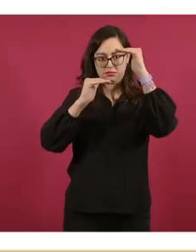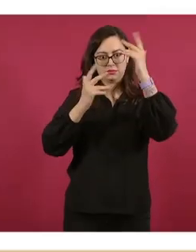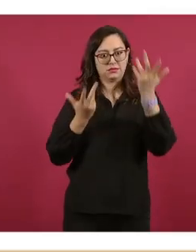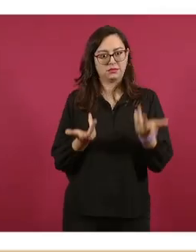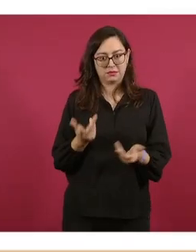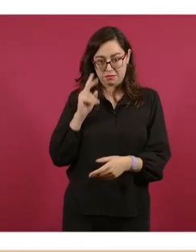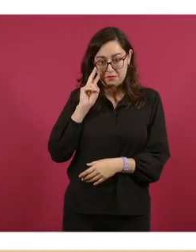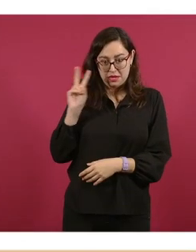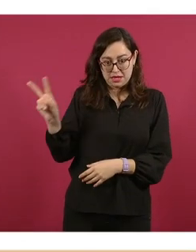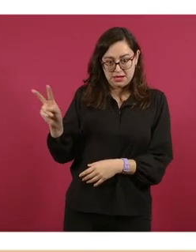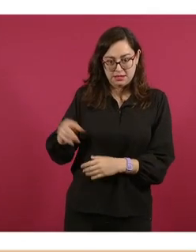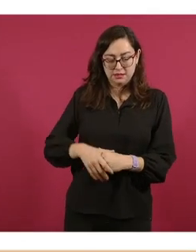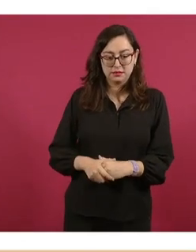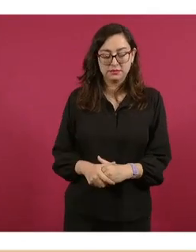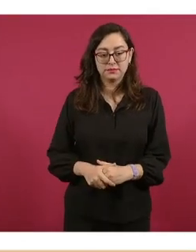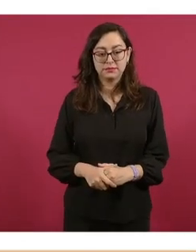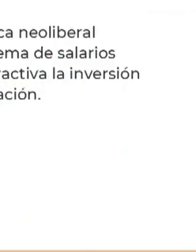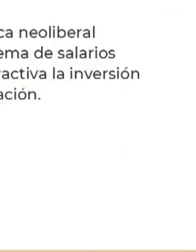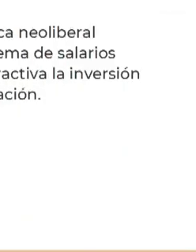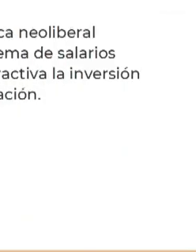Y también